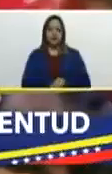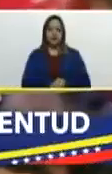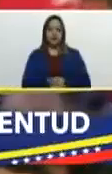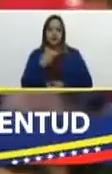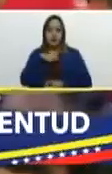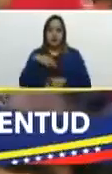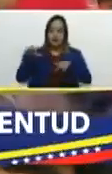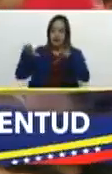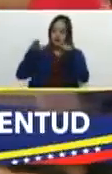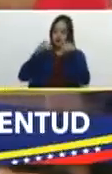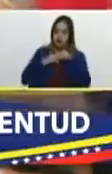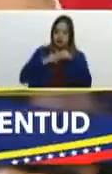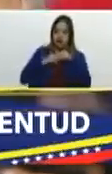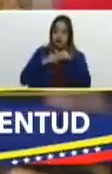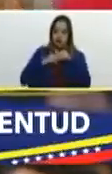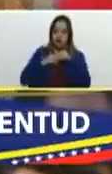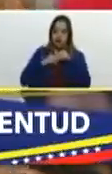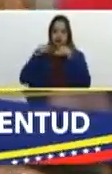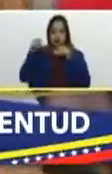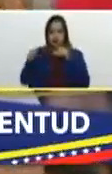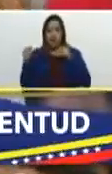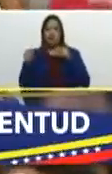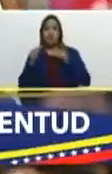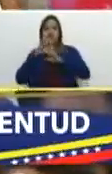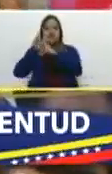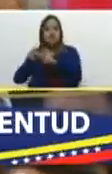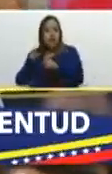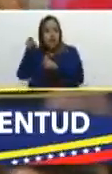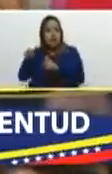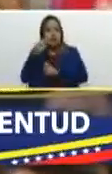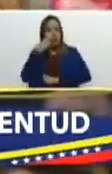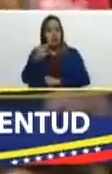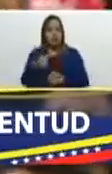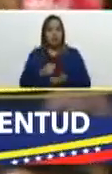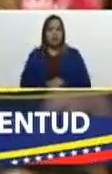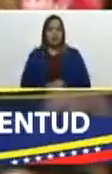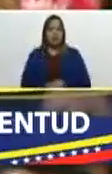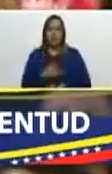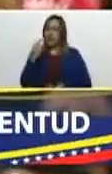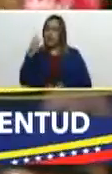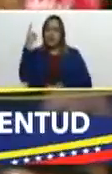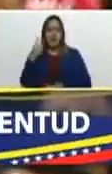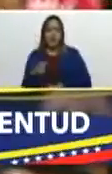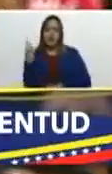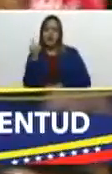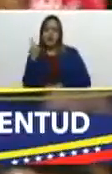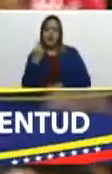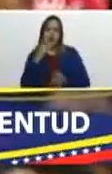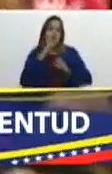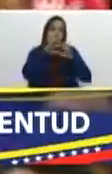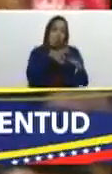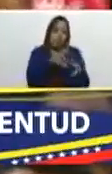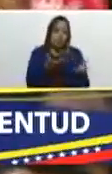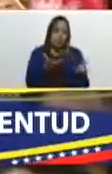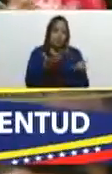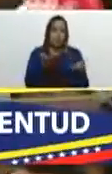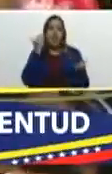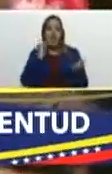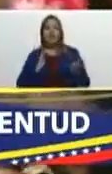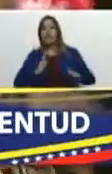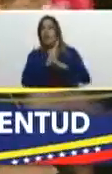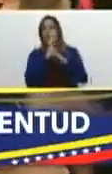asumimos ese discurso suyo cuando dice que no debemos poner nada más como excusa que tenemos las